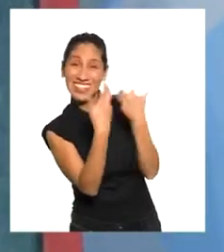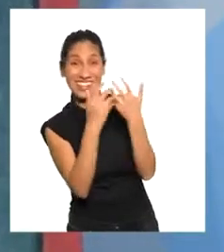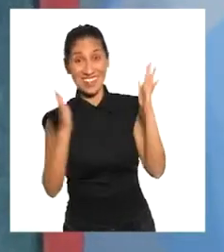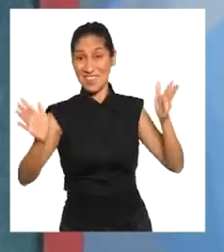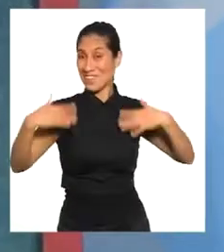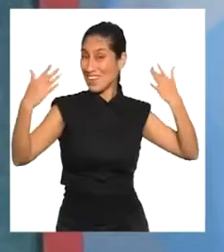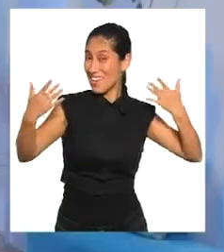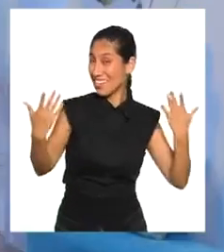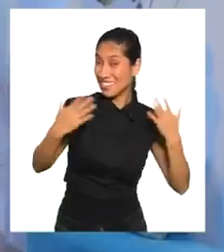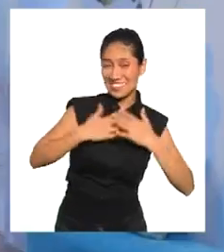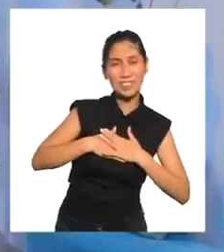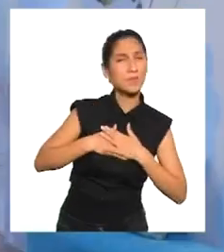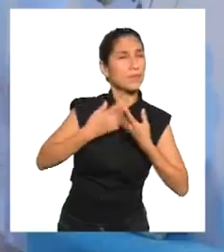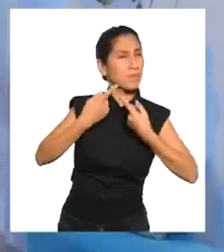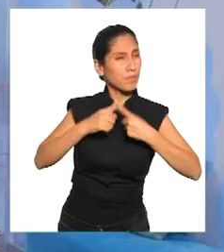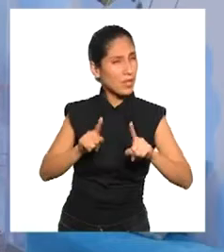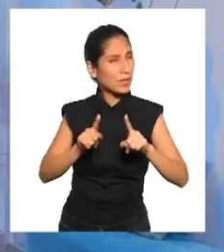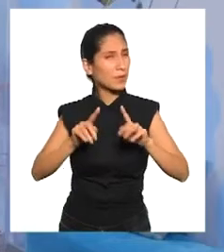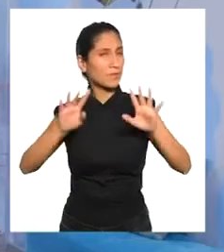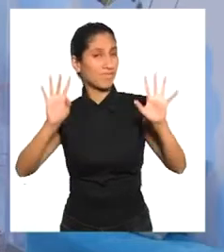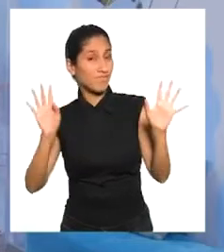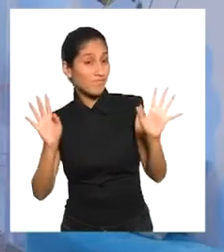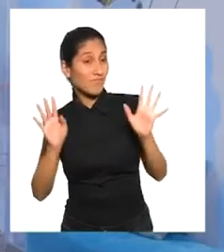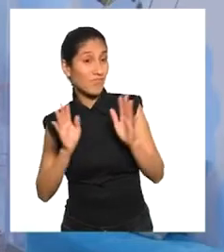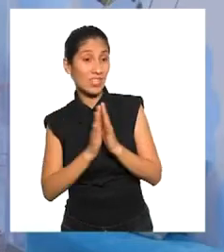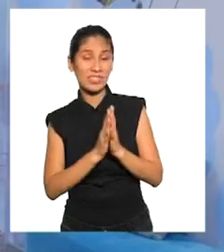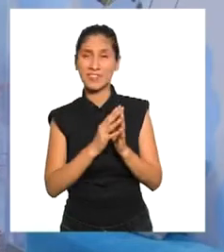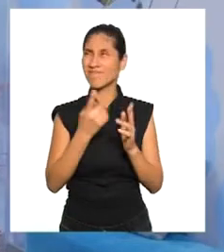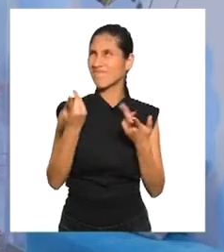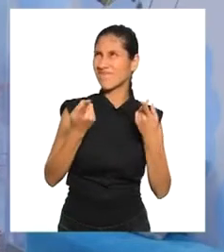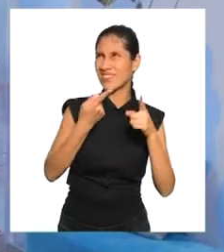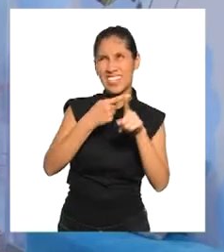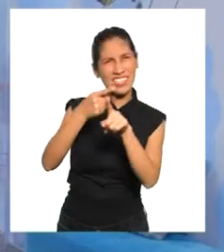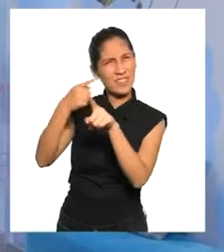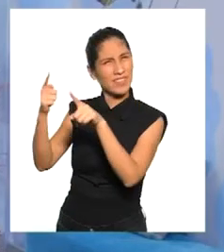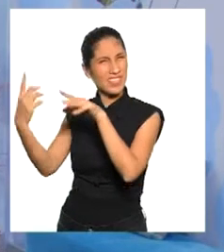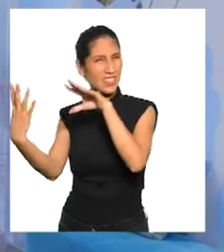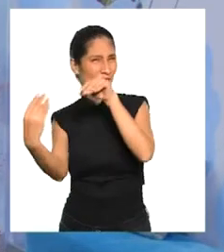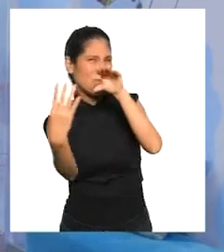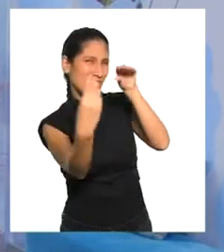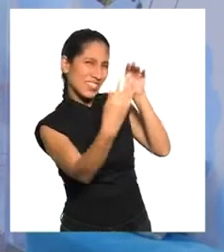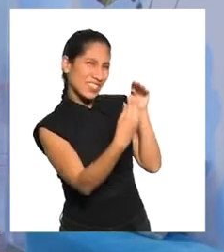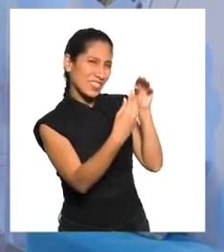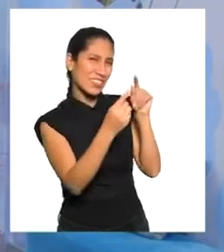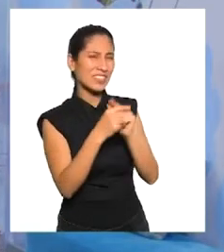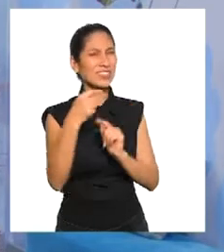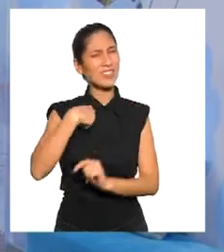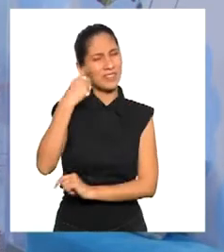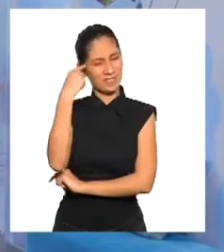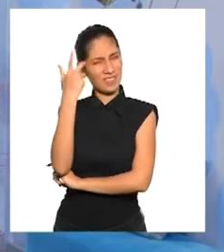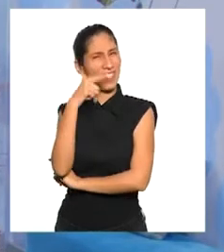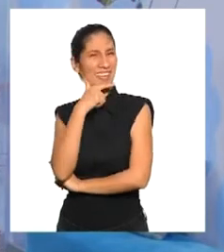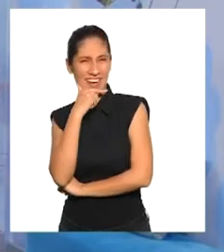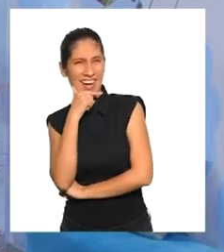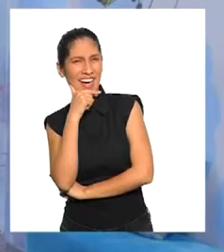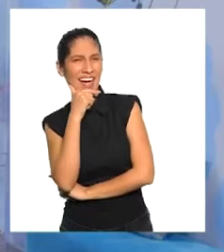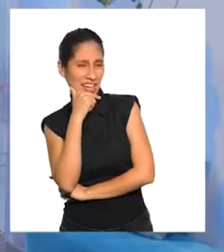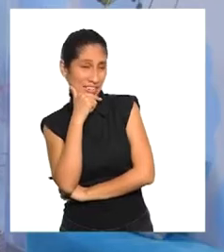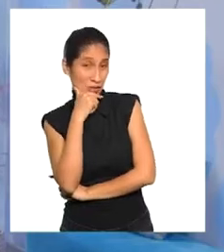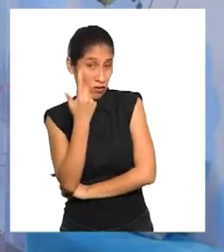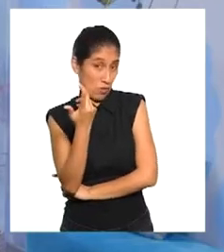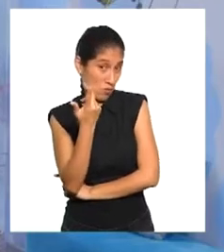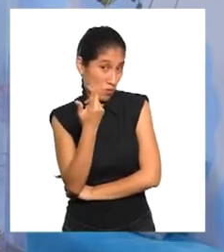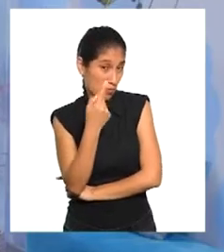entusiasmo. Sin embargo, luego de las distintas conversaciones que hemos tenido, me doy cuenta de que, más allá de